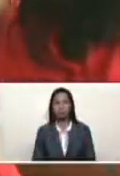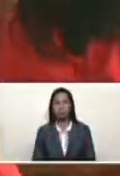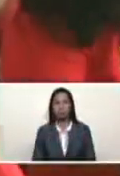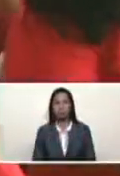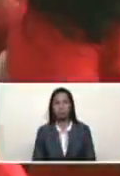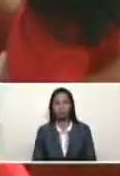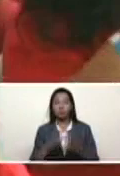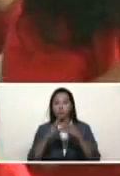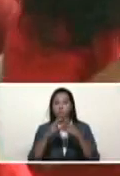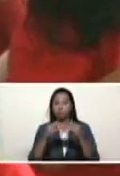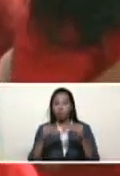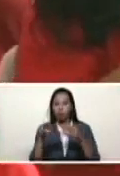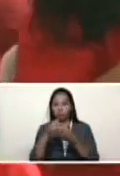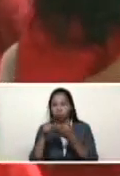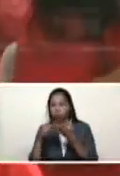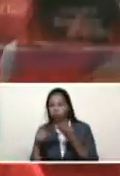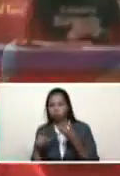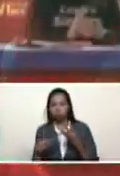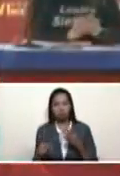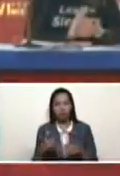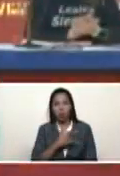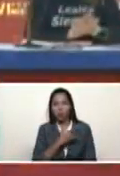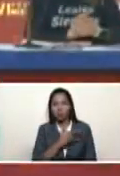Y de todas las carreras universitarias.